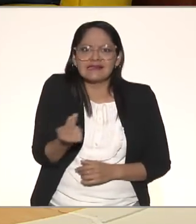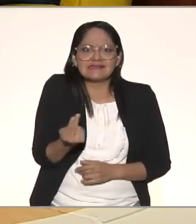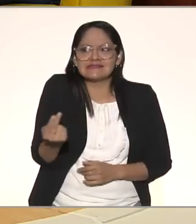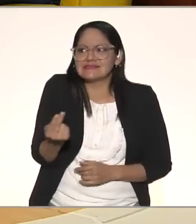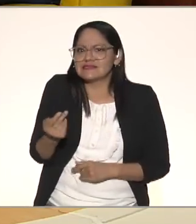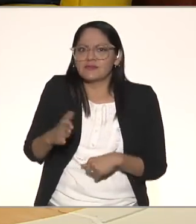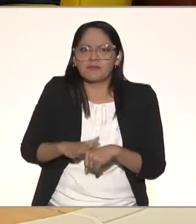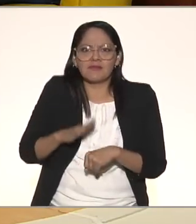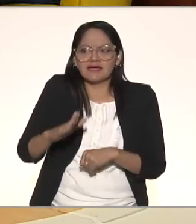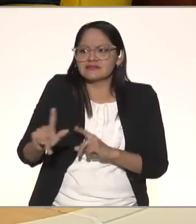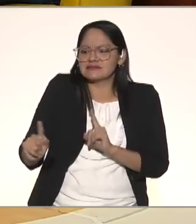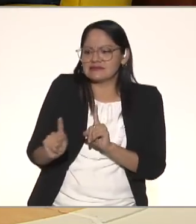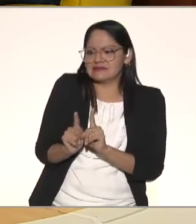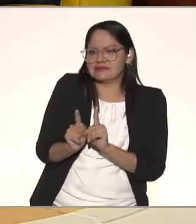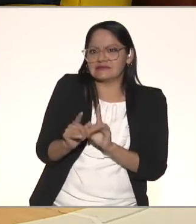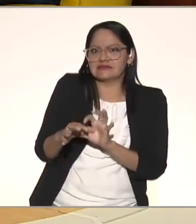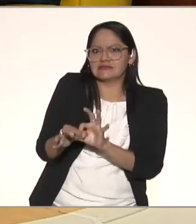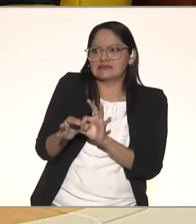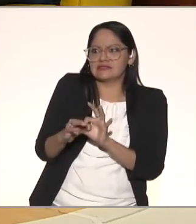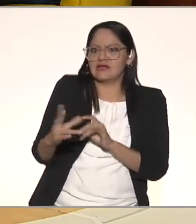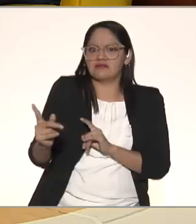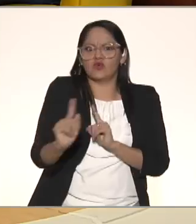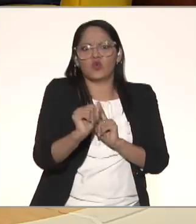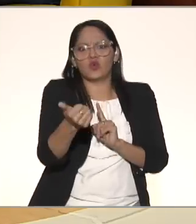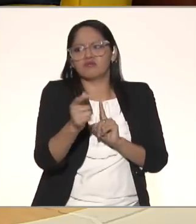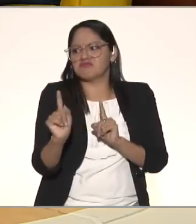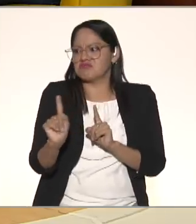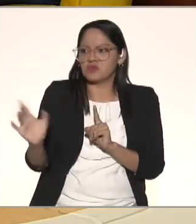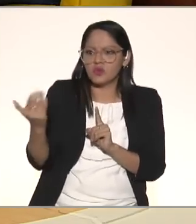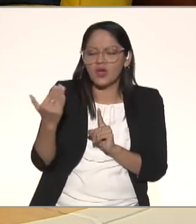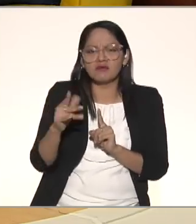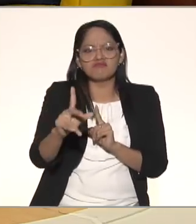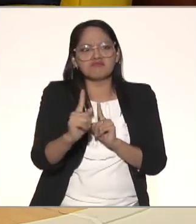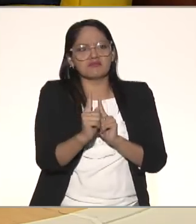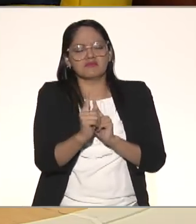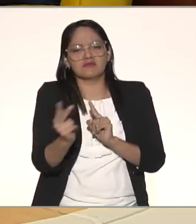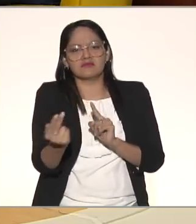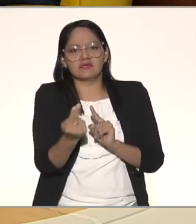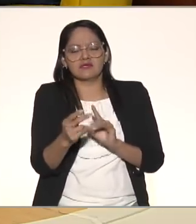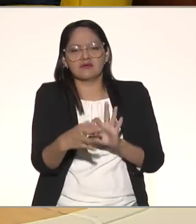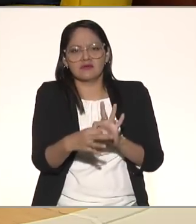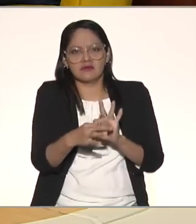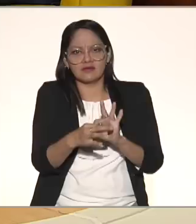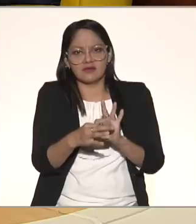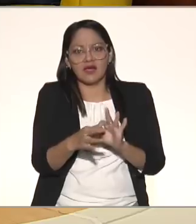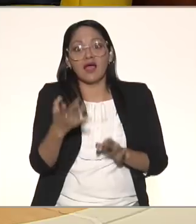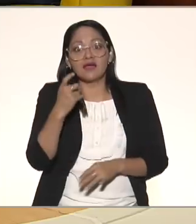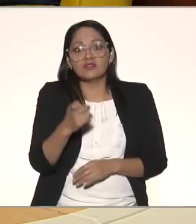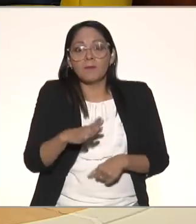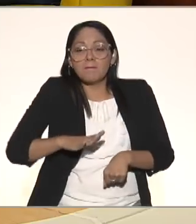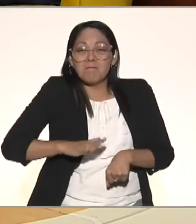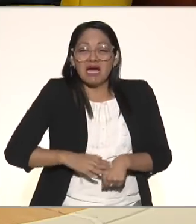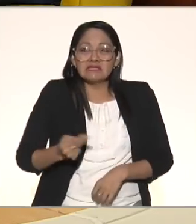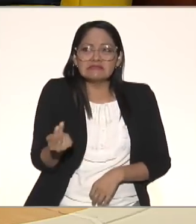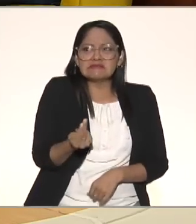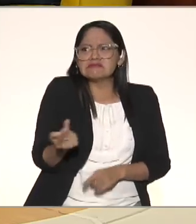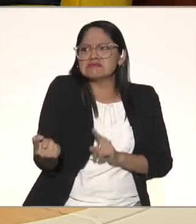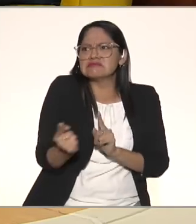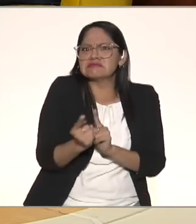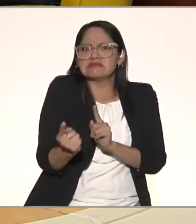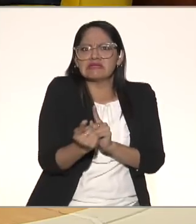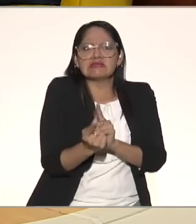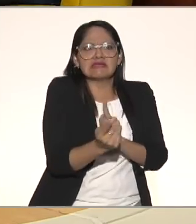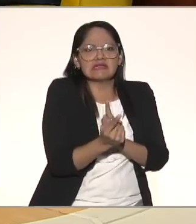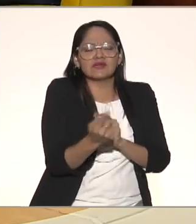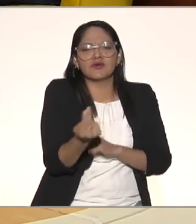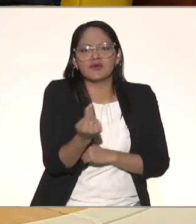de alguien más o de algo más, es más grande mi huella de abandono. El grito de la huella